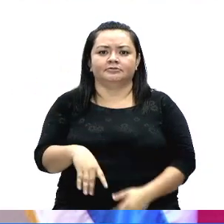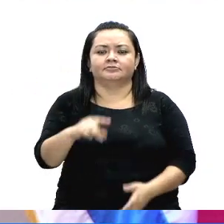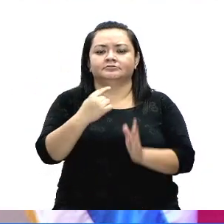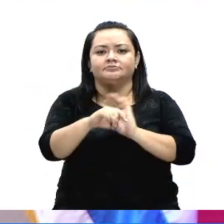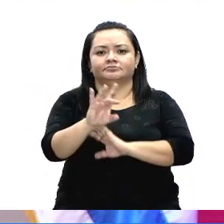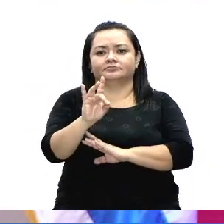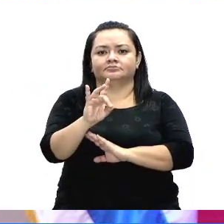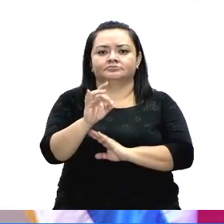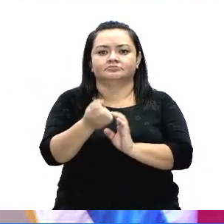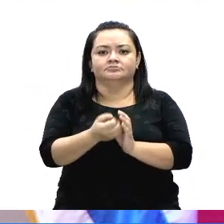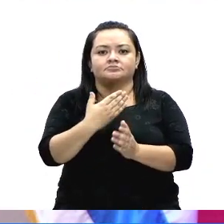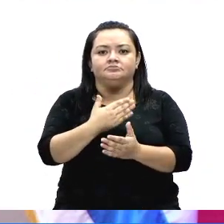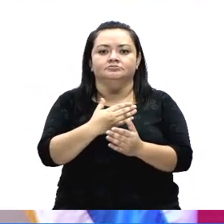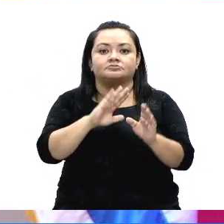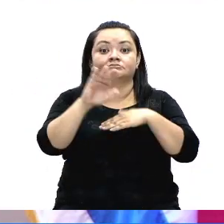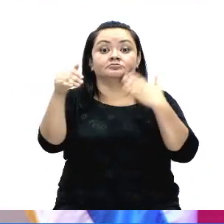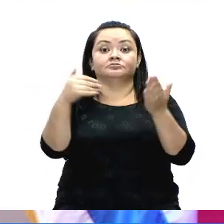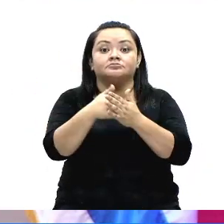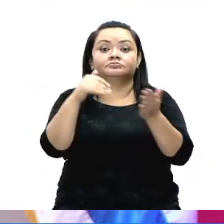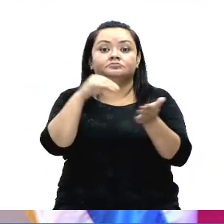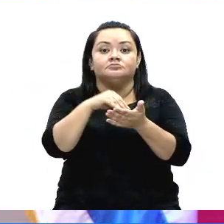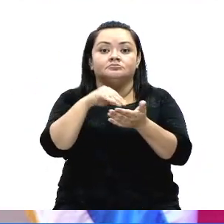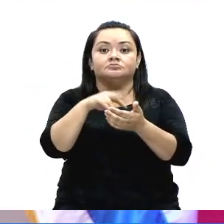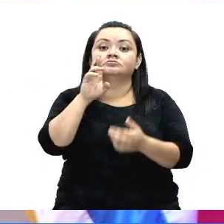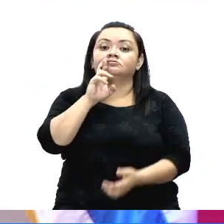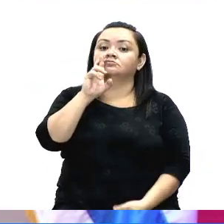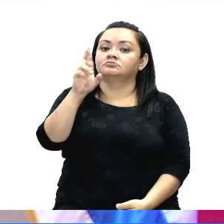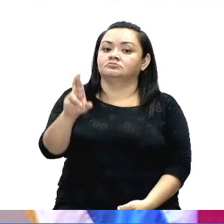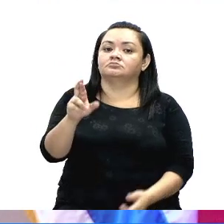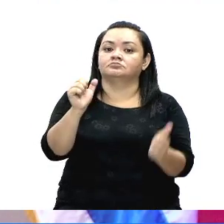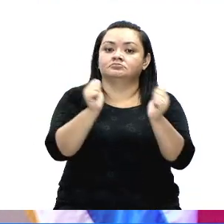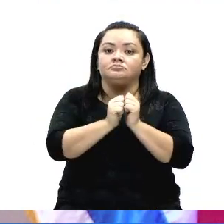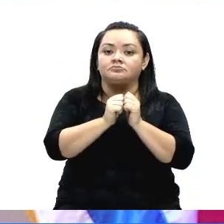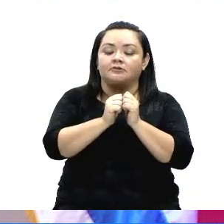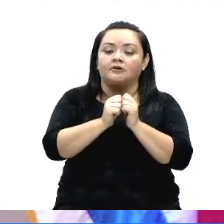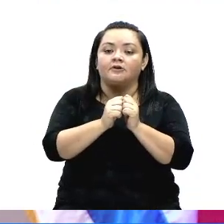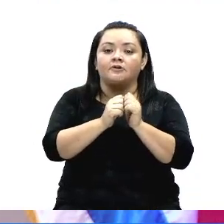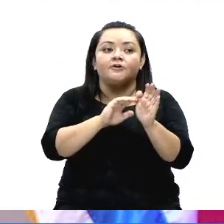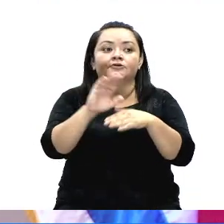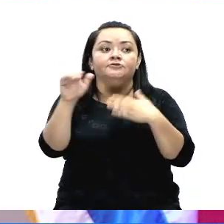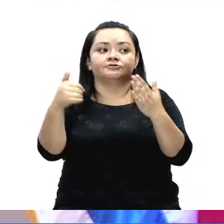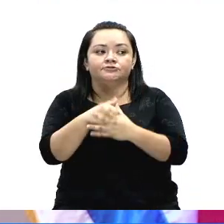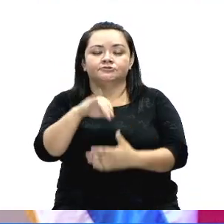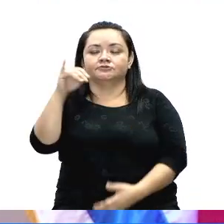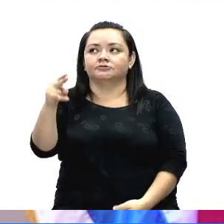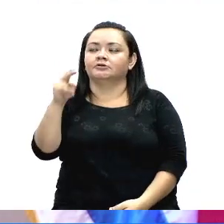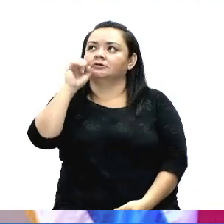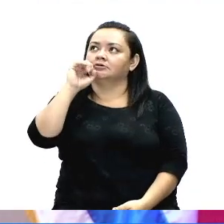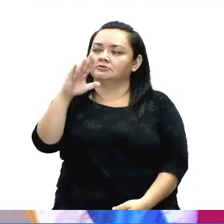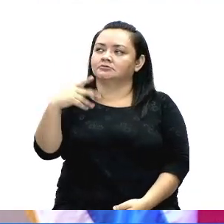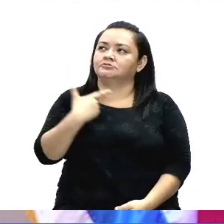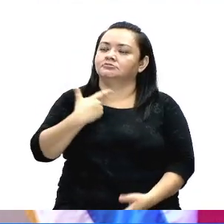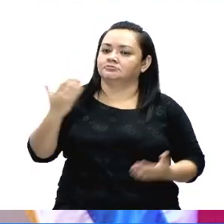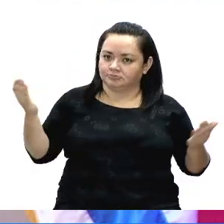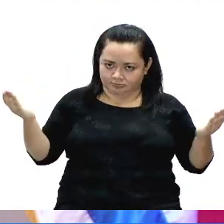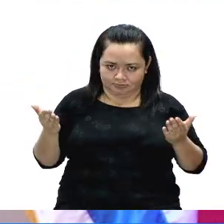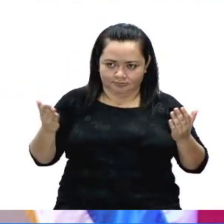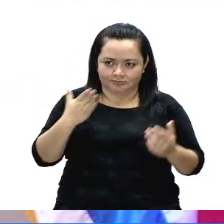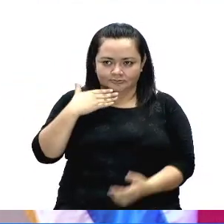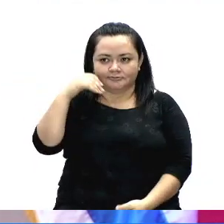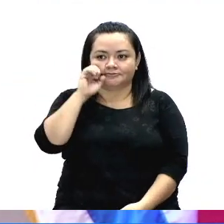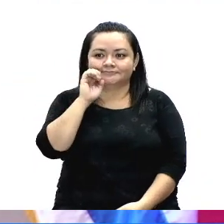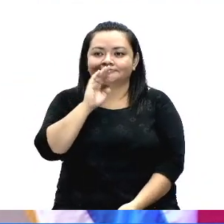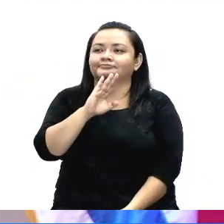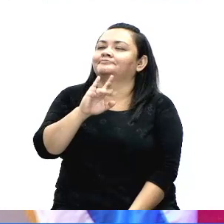mire y todo el pueblo respondió aún a todo lo que jehová ha dicho haremos y muy se refirió a